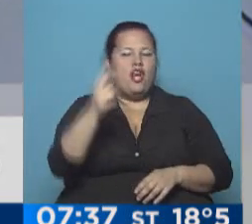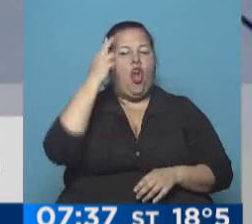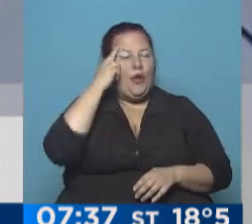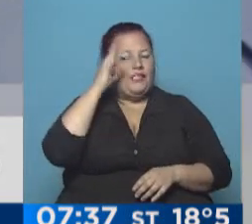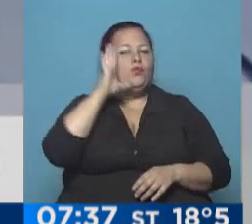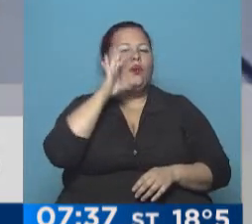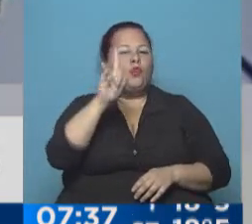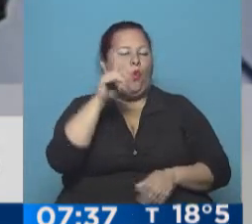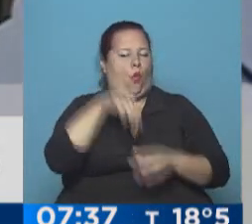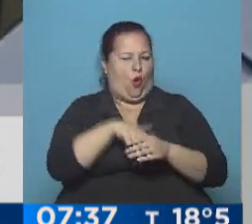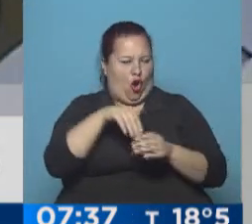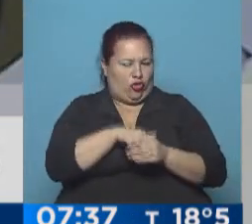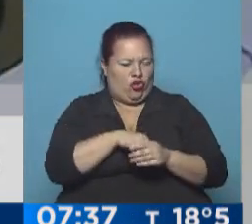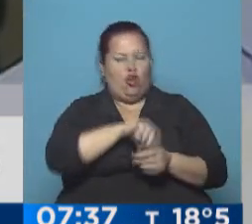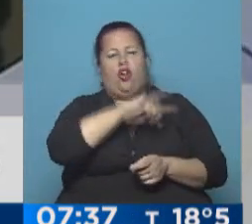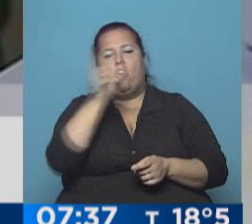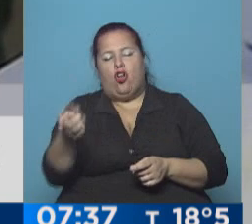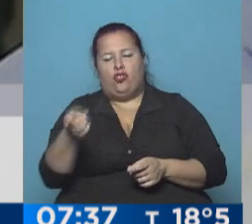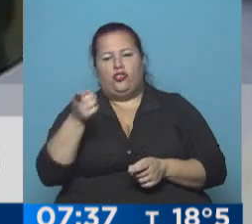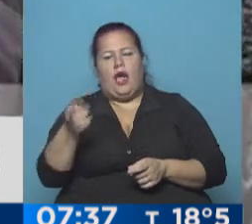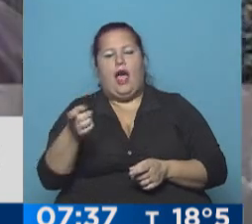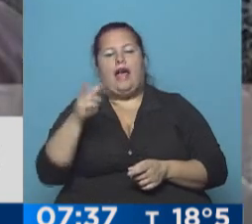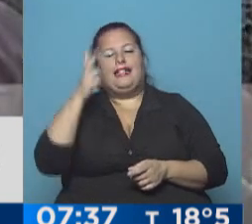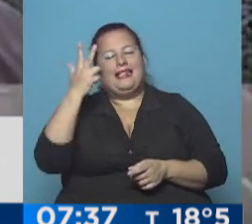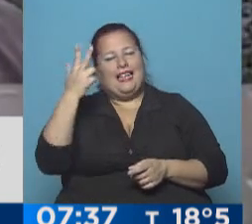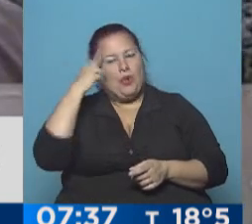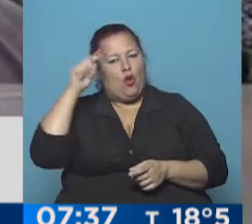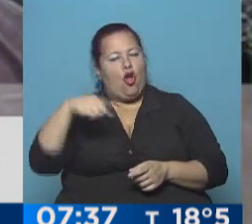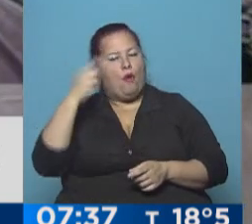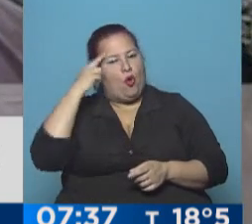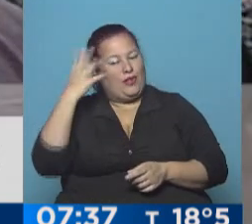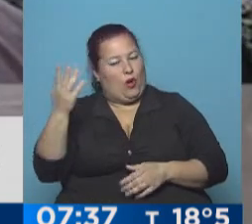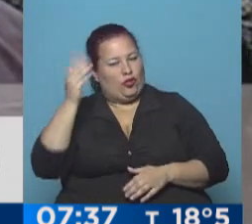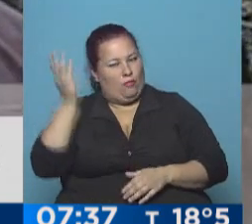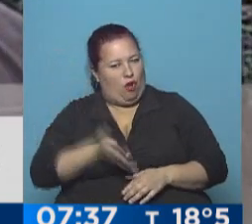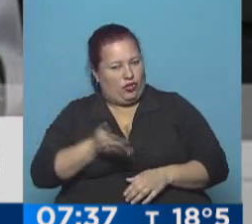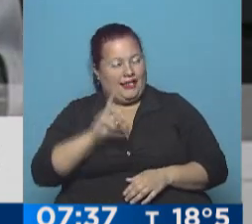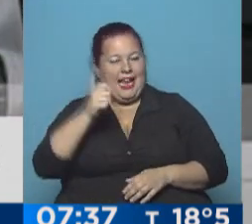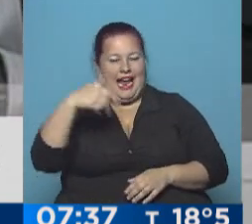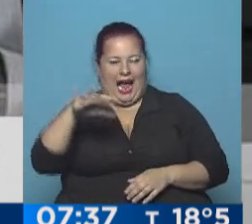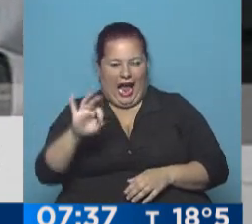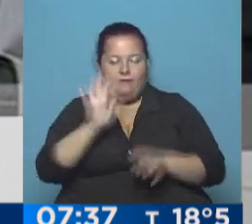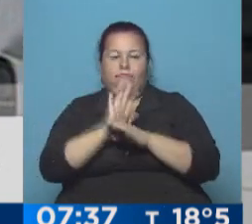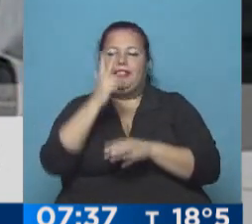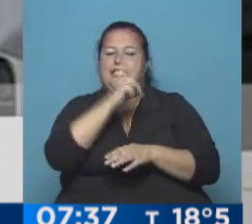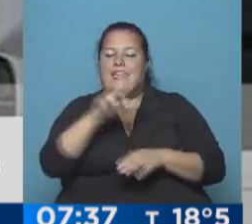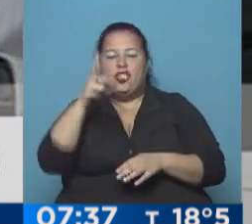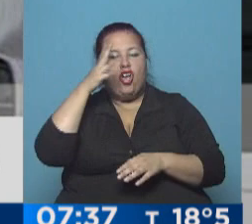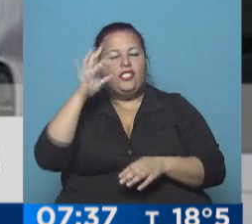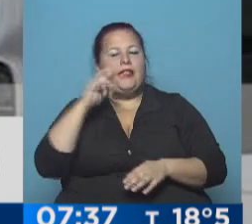49191 votos contra eh el 39,94 por de canos Es decir